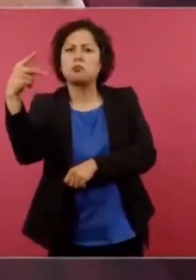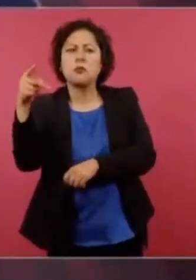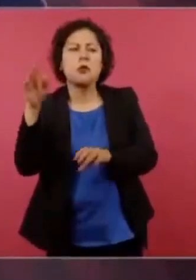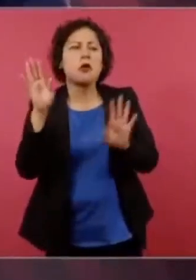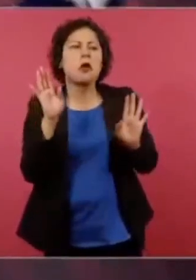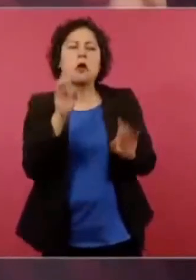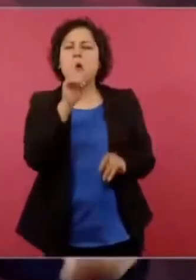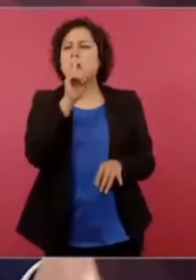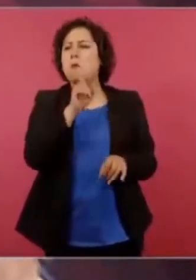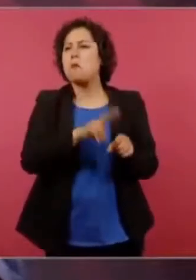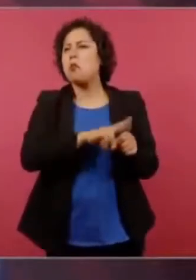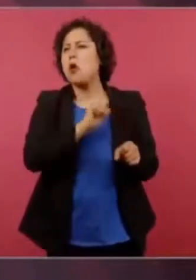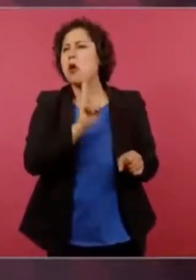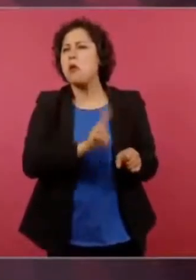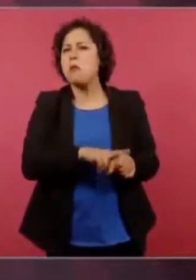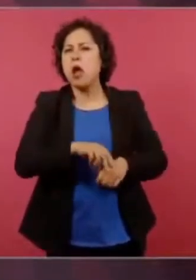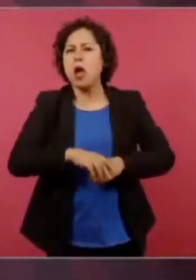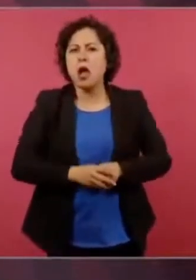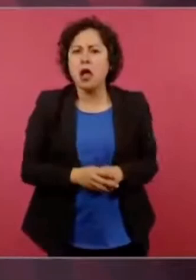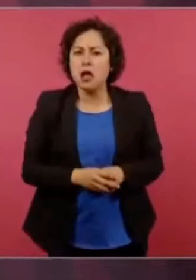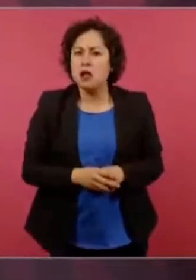todo era influencias,